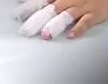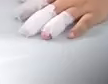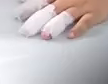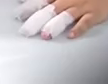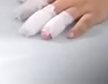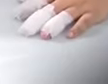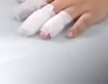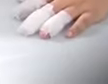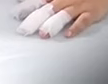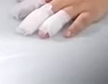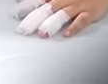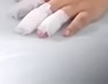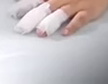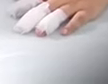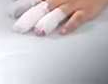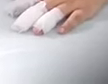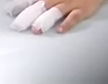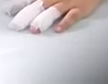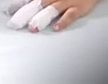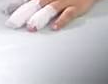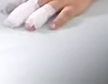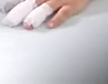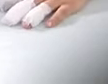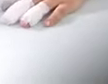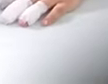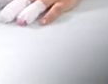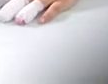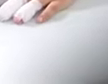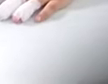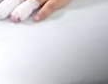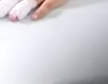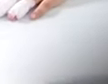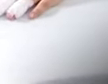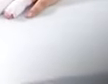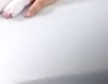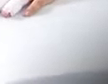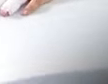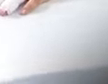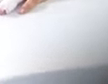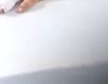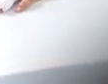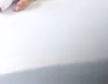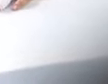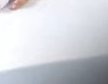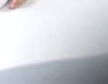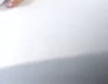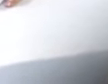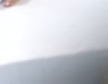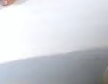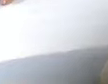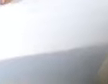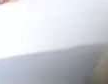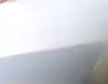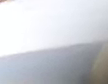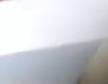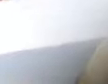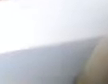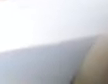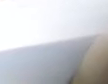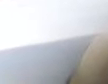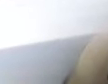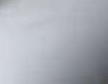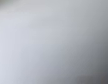194 usuarios durante el periodo 2022 reportaron conducta autoinfligida. 111 están relacionados por